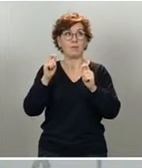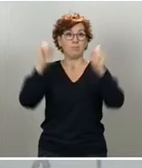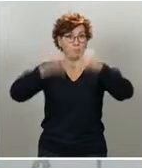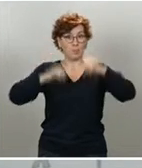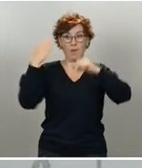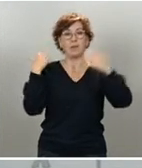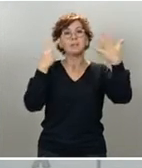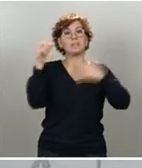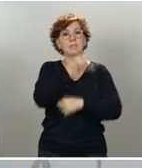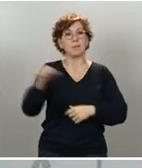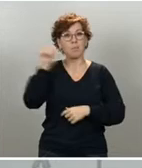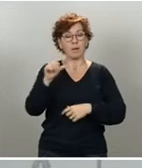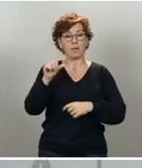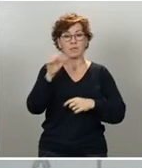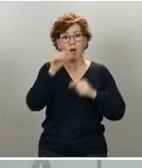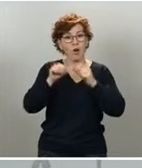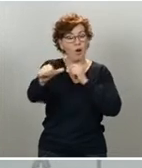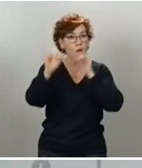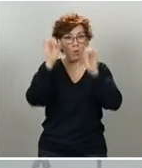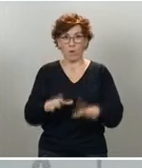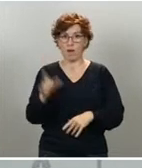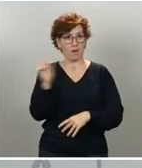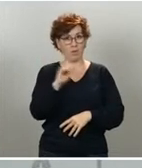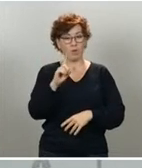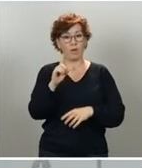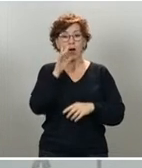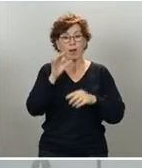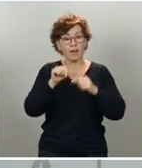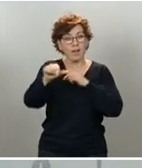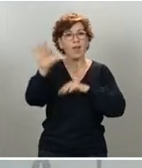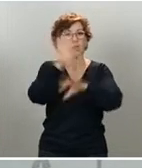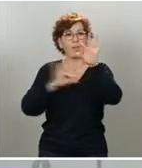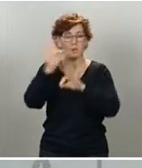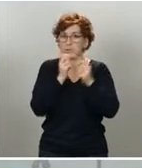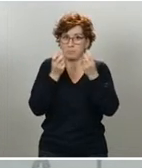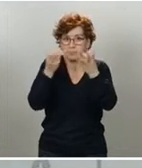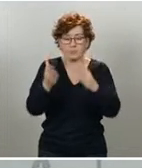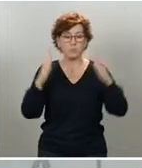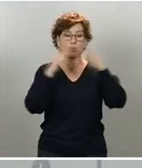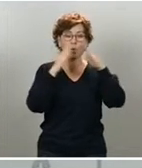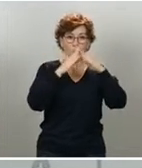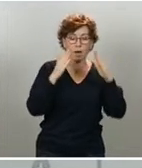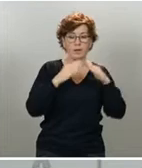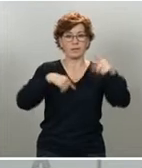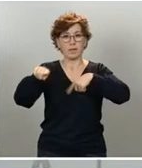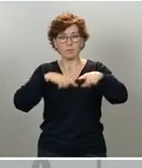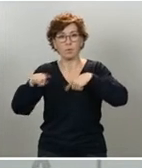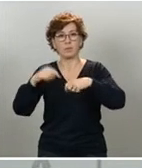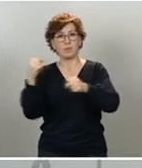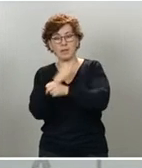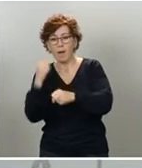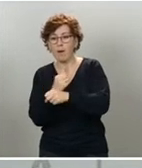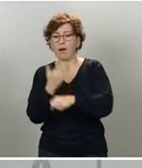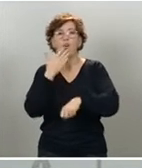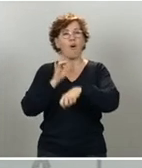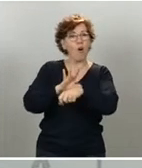serán pues decenas, miles de decisiones en el hogar, en el transporte, en la calle, en el trabajo, en el ocio. Como expliqué el